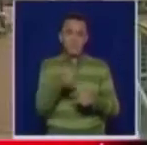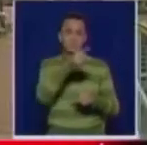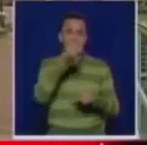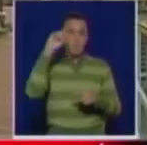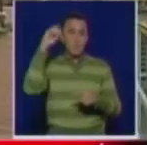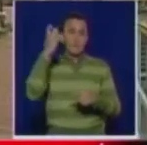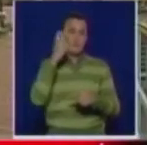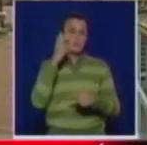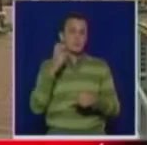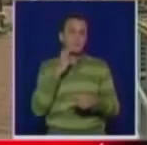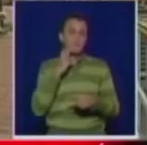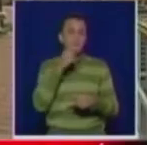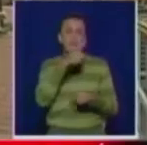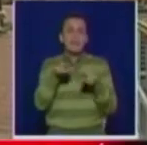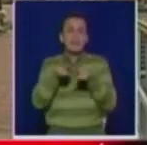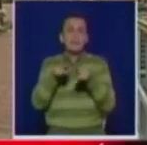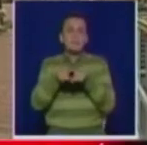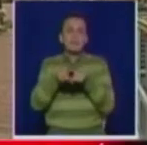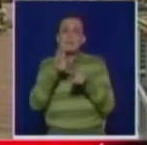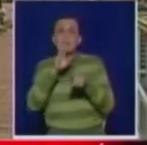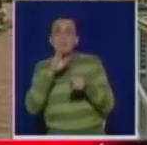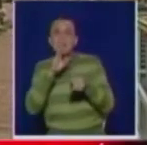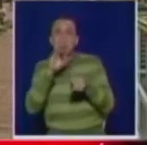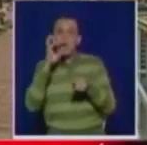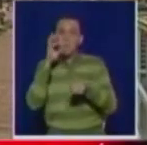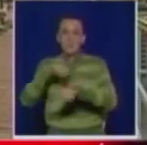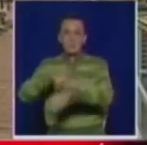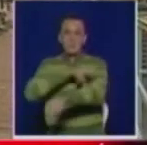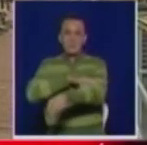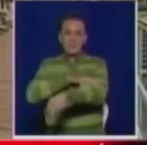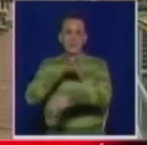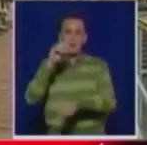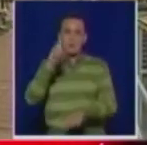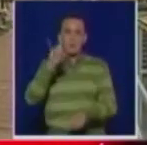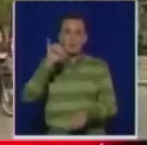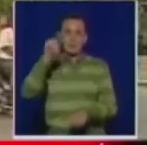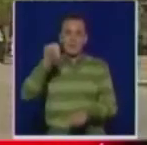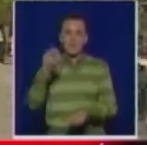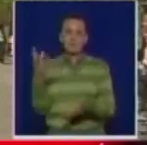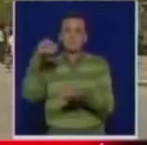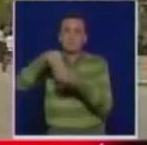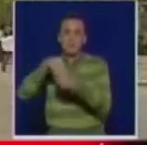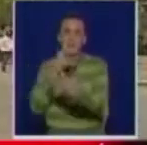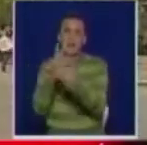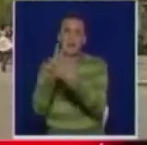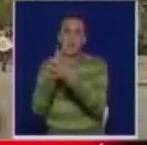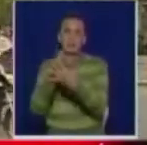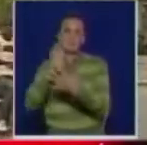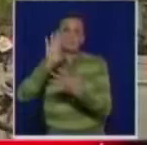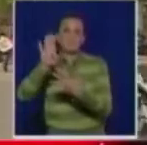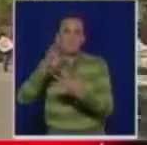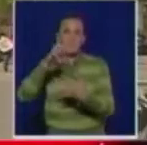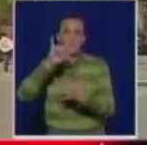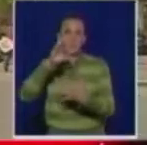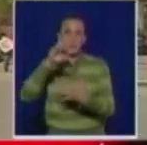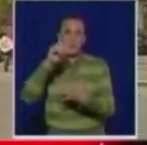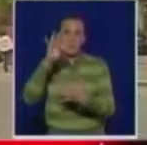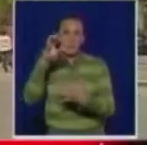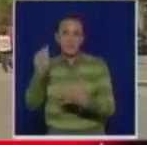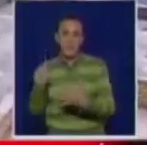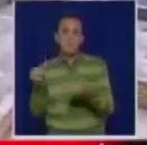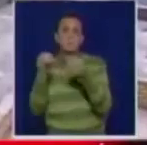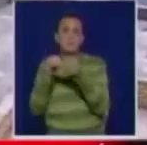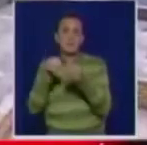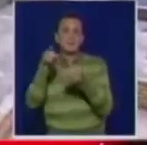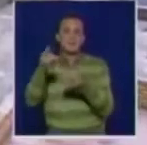2008, es hermano del exrepresentante Odín Sánchez Montes de Oca, preso en la cárcel La Picota por nexos con paramilitares, y de la hoy